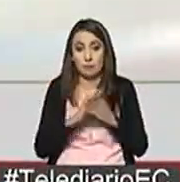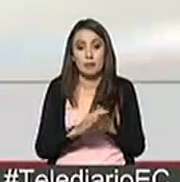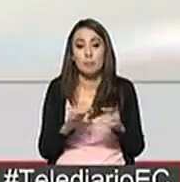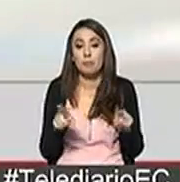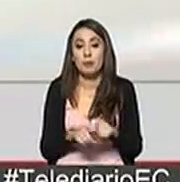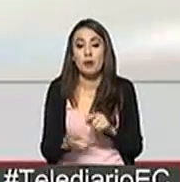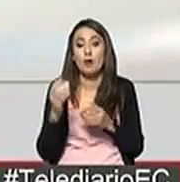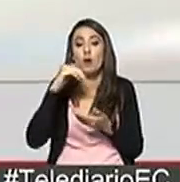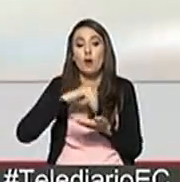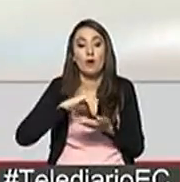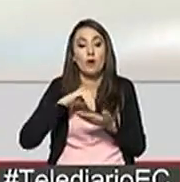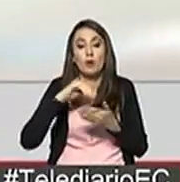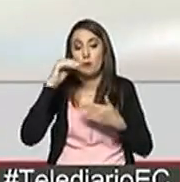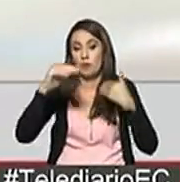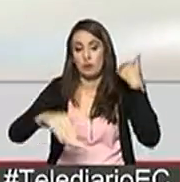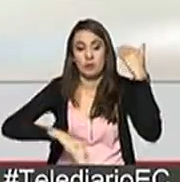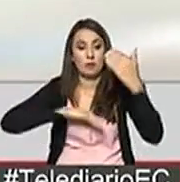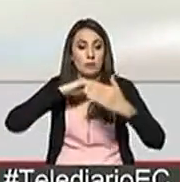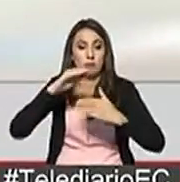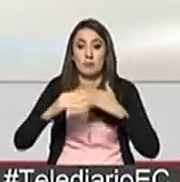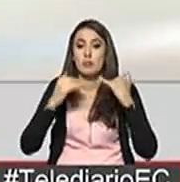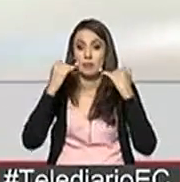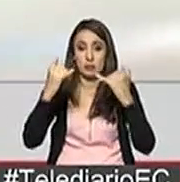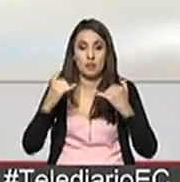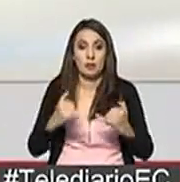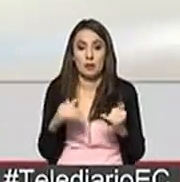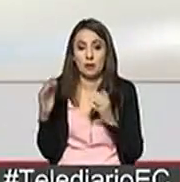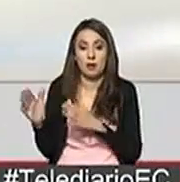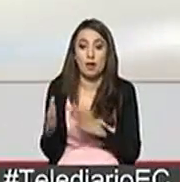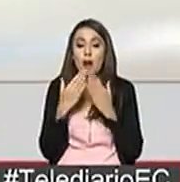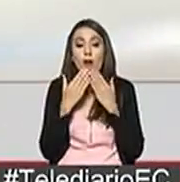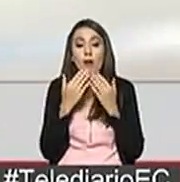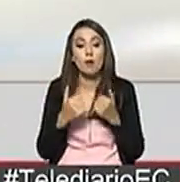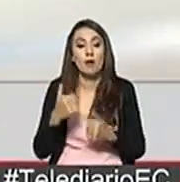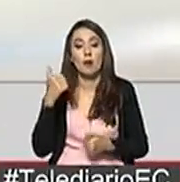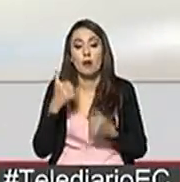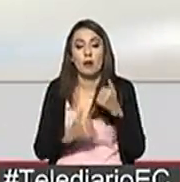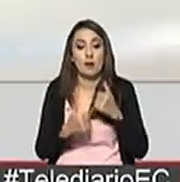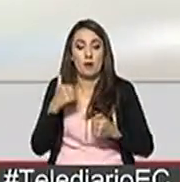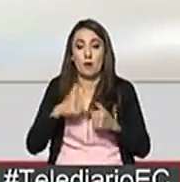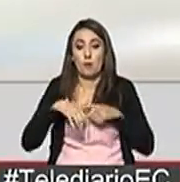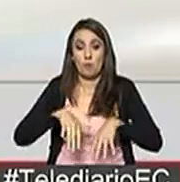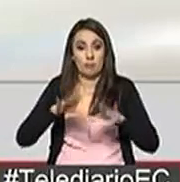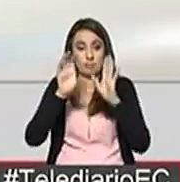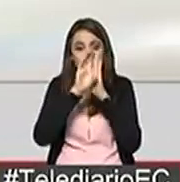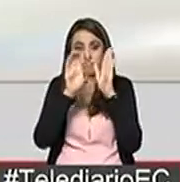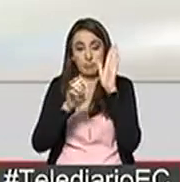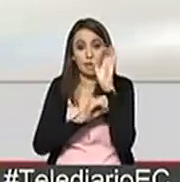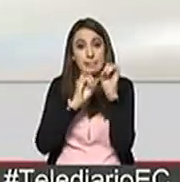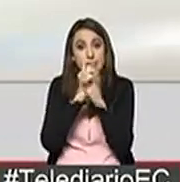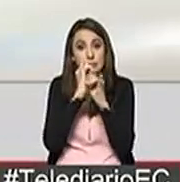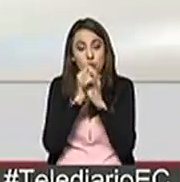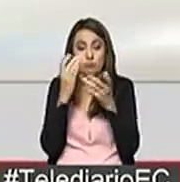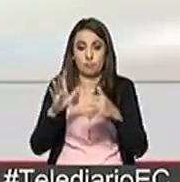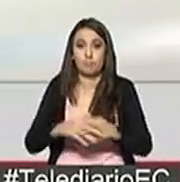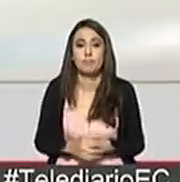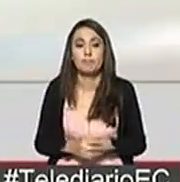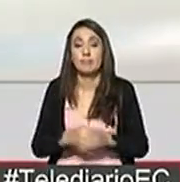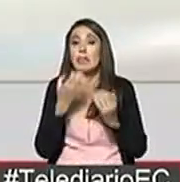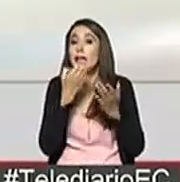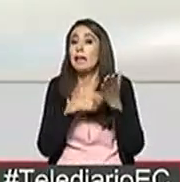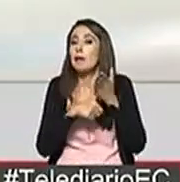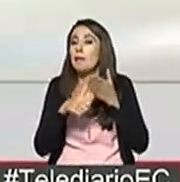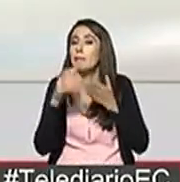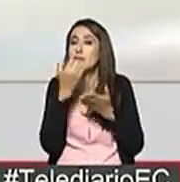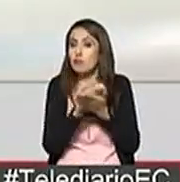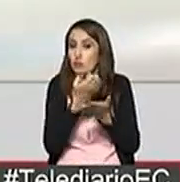recompradas nuevamente por el Ministerio de Economía y Finanzas, lo que permitirá, por supuesto, fortalecer a la institución. El Ministerio de Economía y Finanzas, una vez